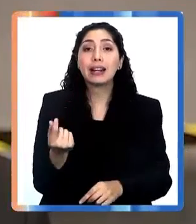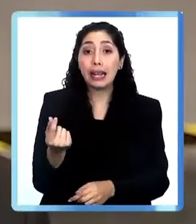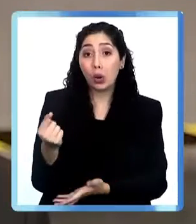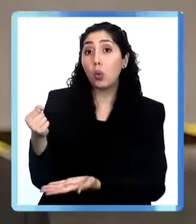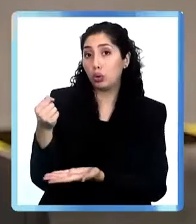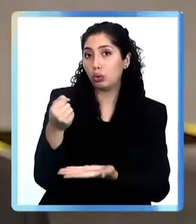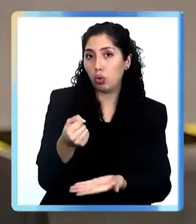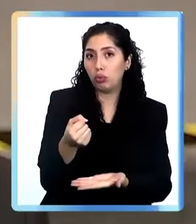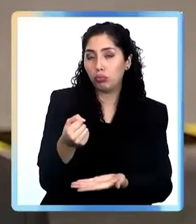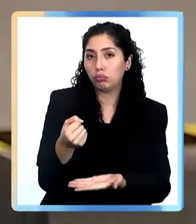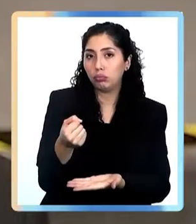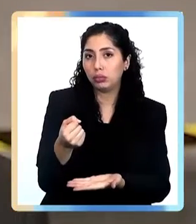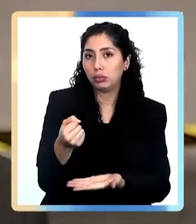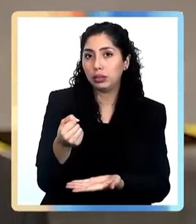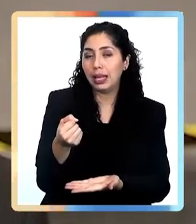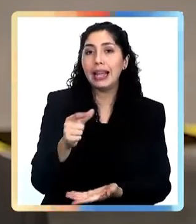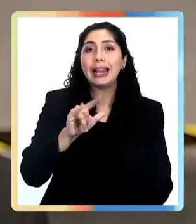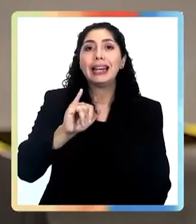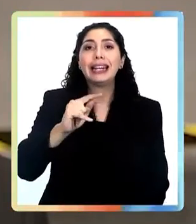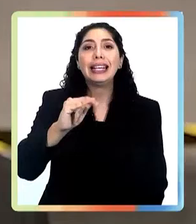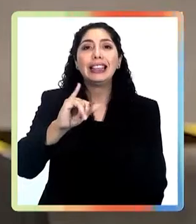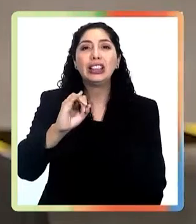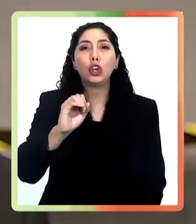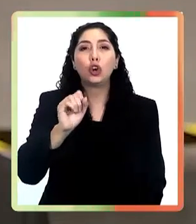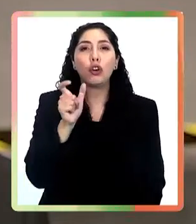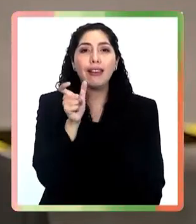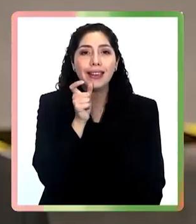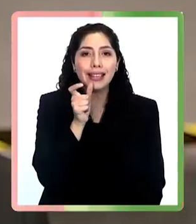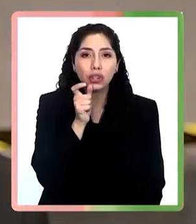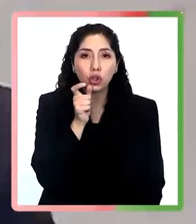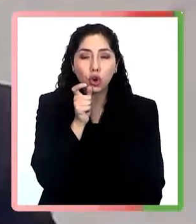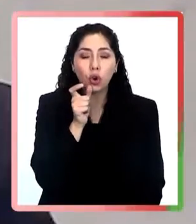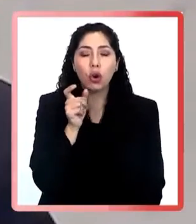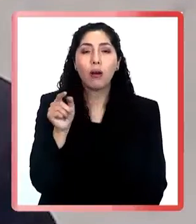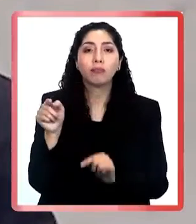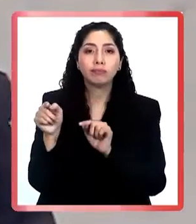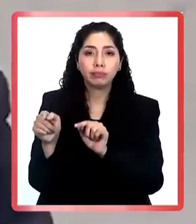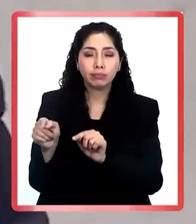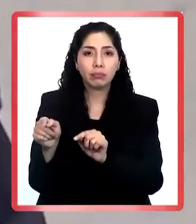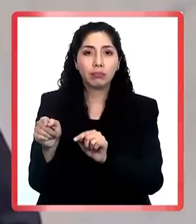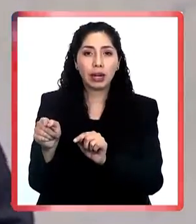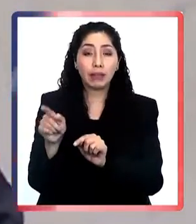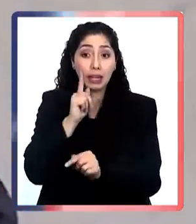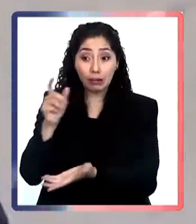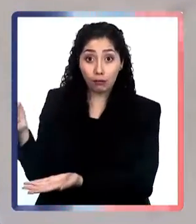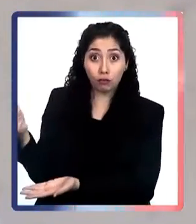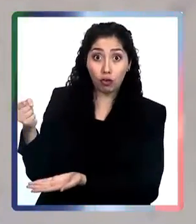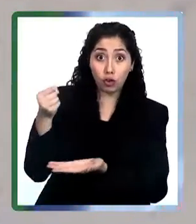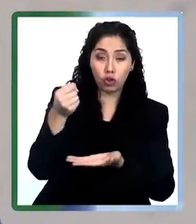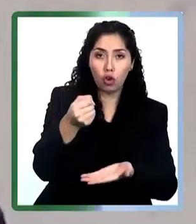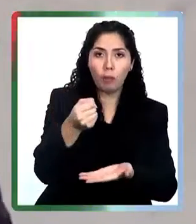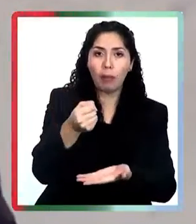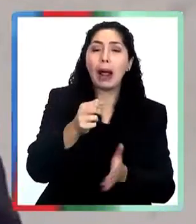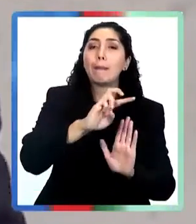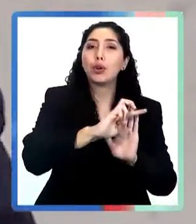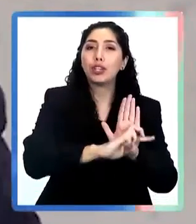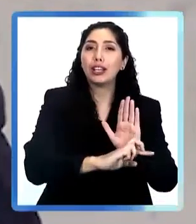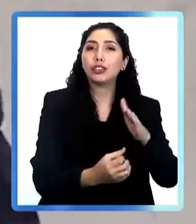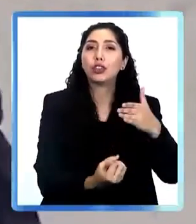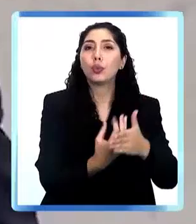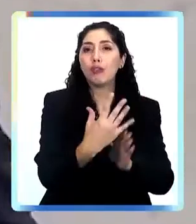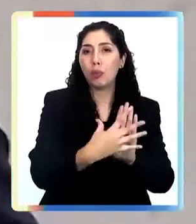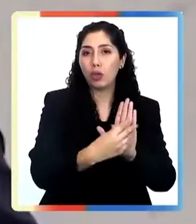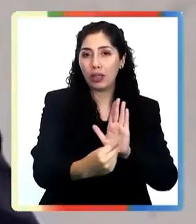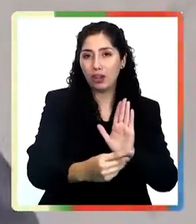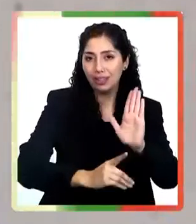provenientes de la licitación del litio para constituir un fondo que financia y proyectos asociados a un nuevo modelo